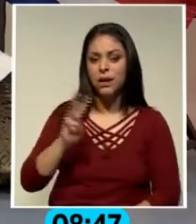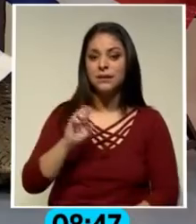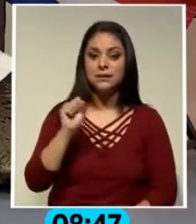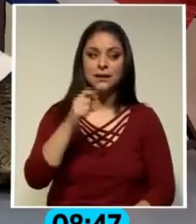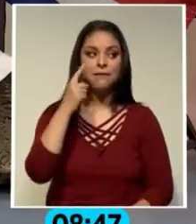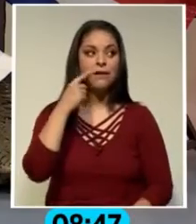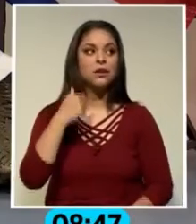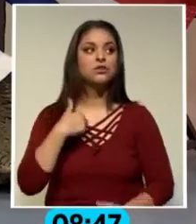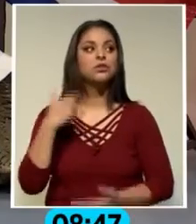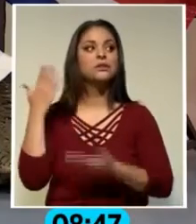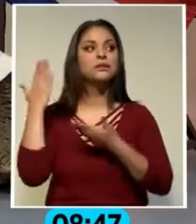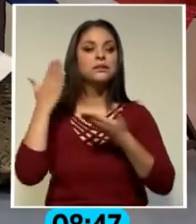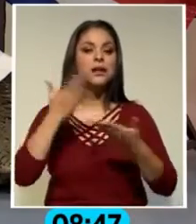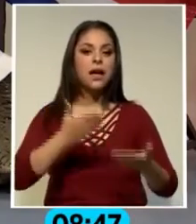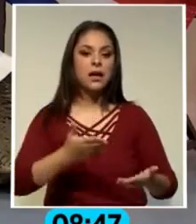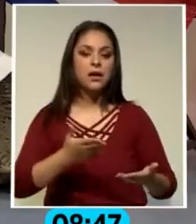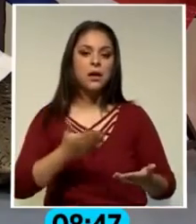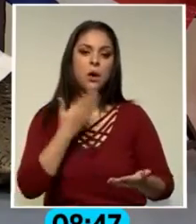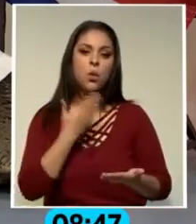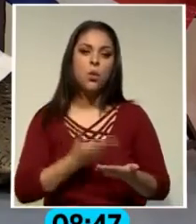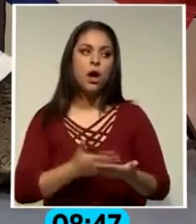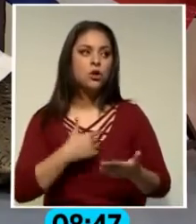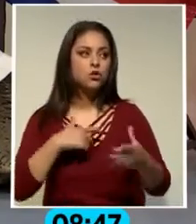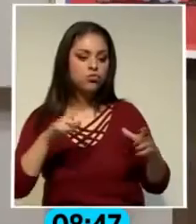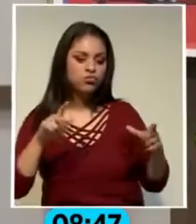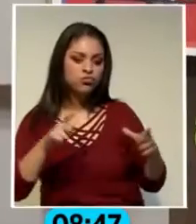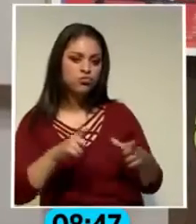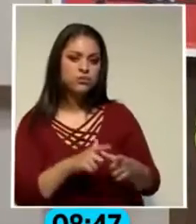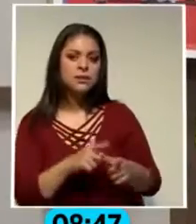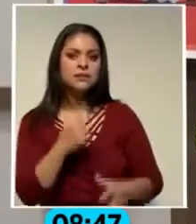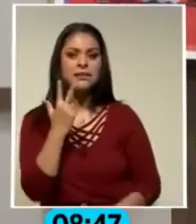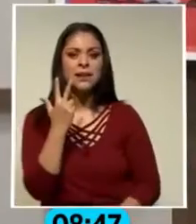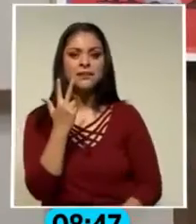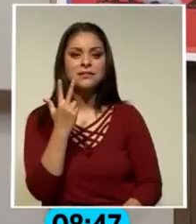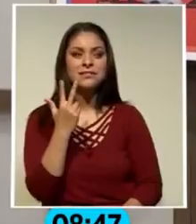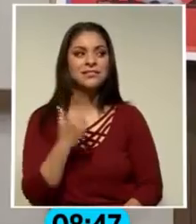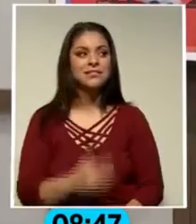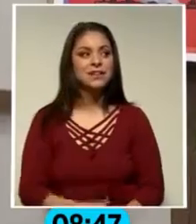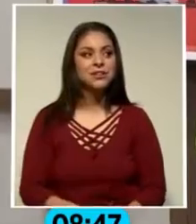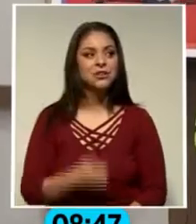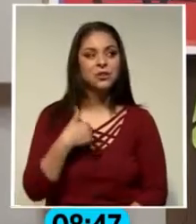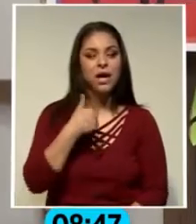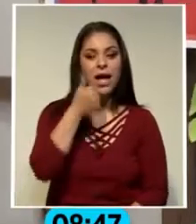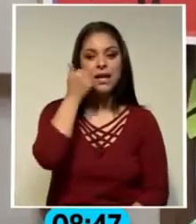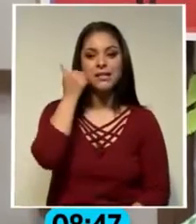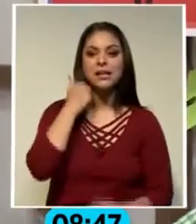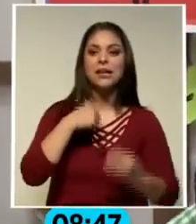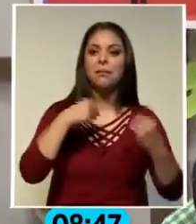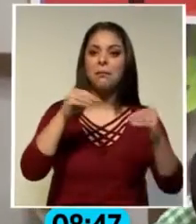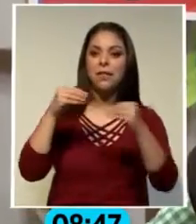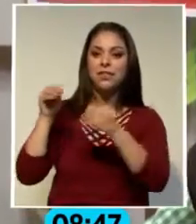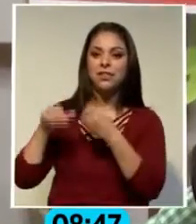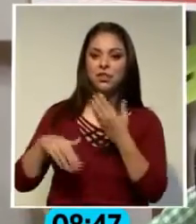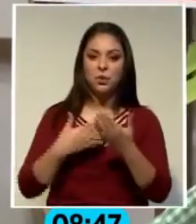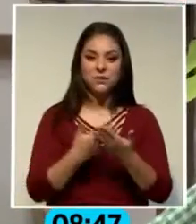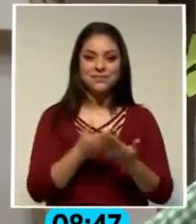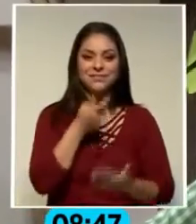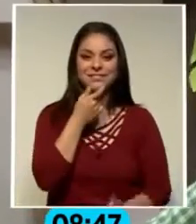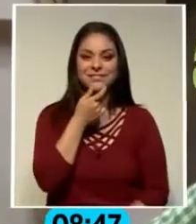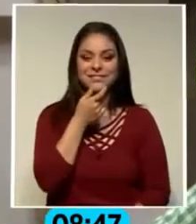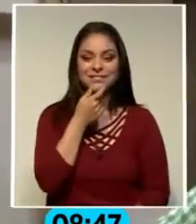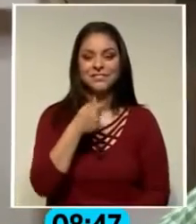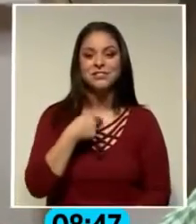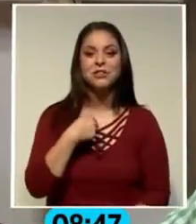Ley. Ay, ahí nos trajiste. Bueno, solo me quedaron tres. Creo que estuvo muy buena la venta. Ayer vendí toda la venta. Vendí